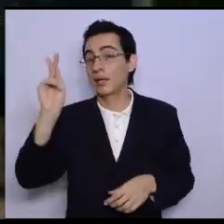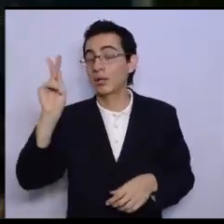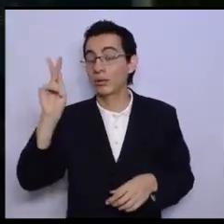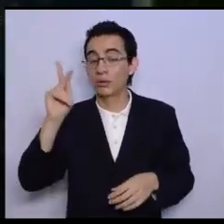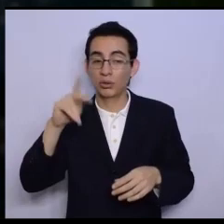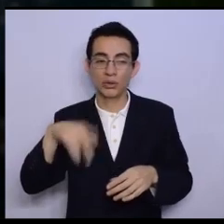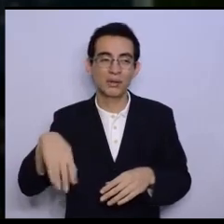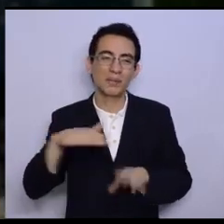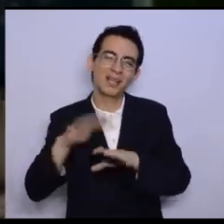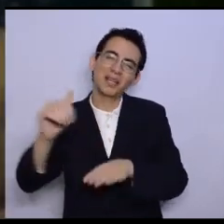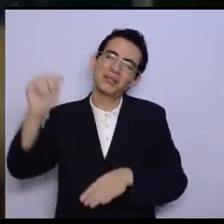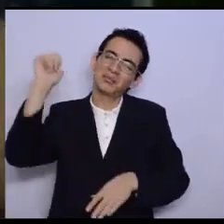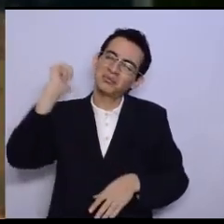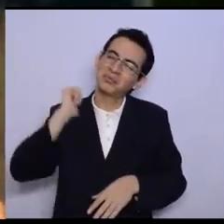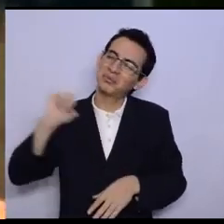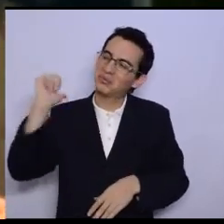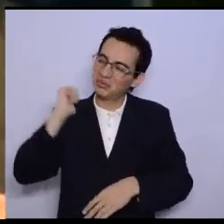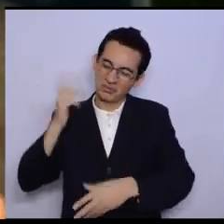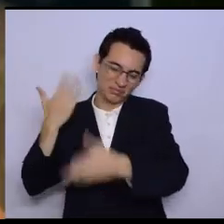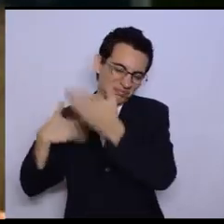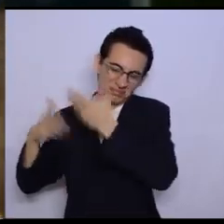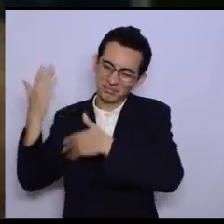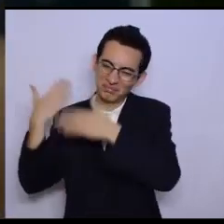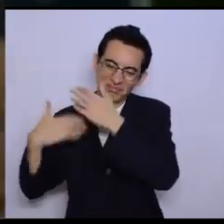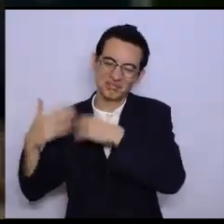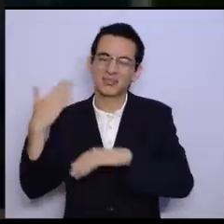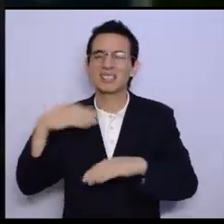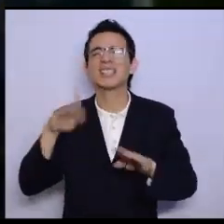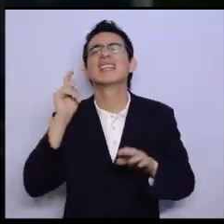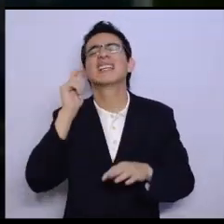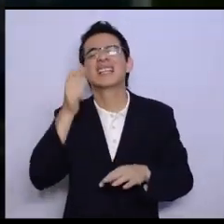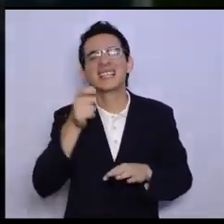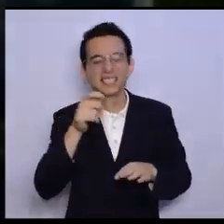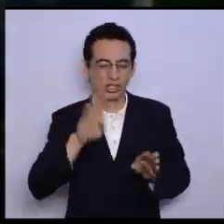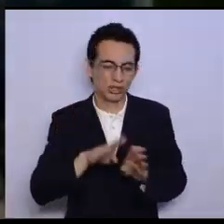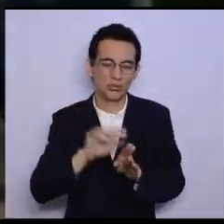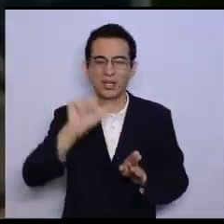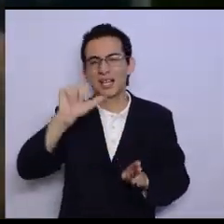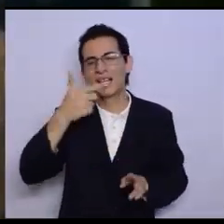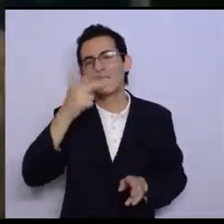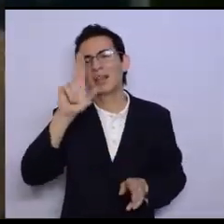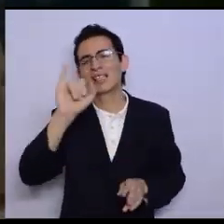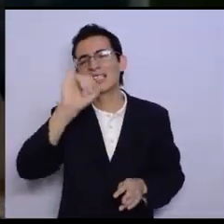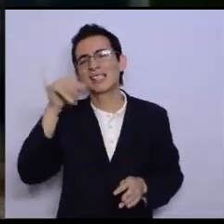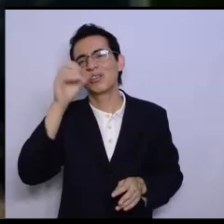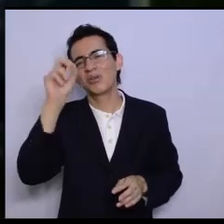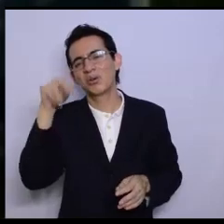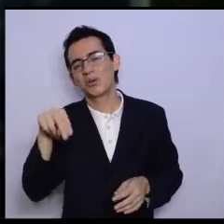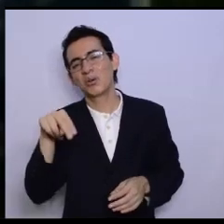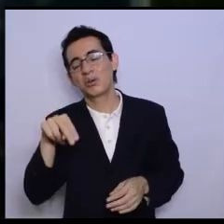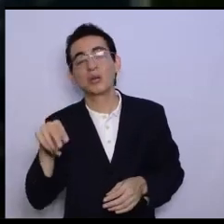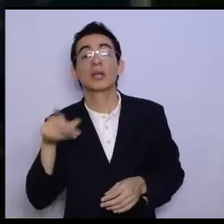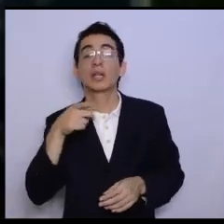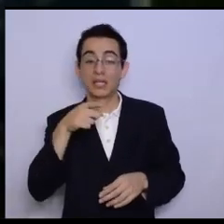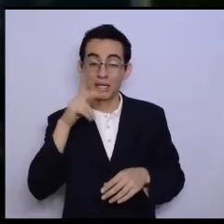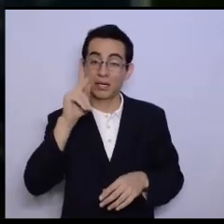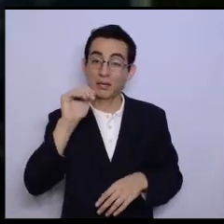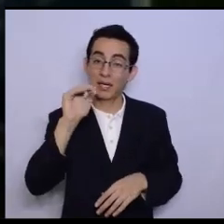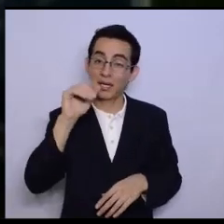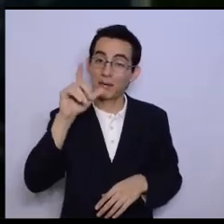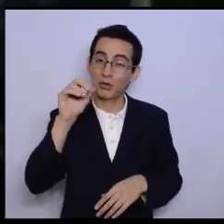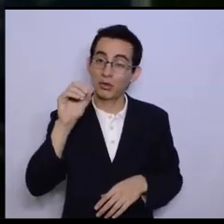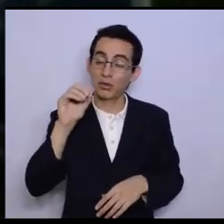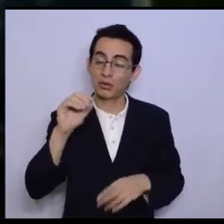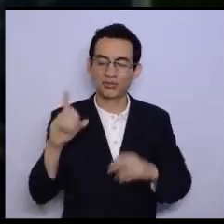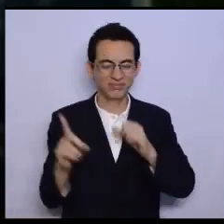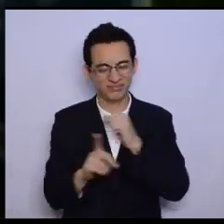la más antigua de las interpretaciones del aguijón de la carne es que Pablo sufría de